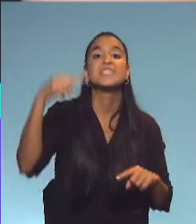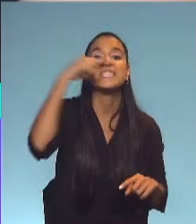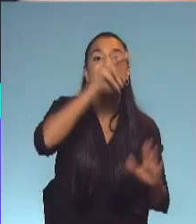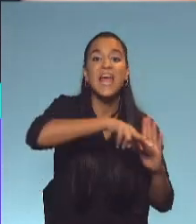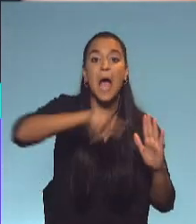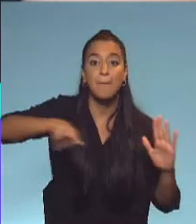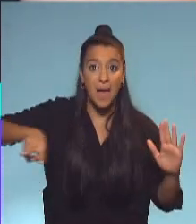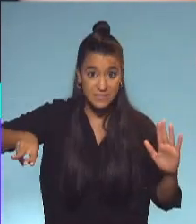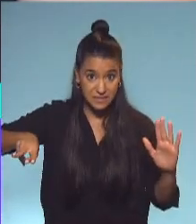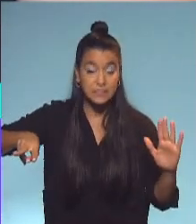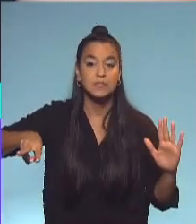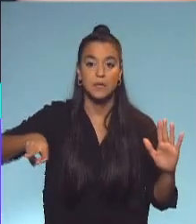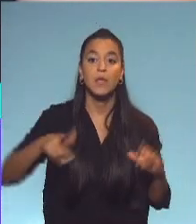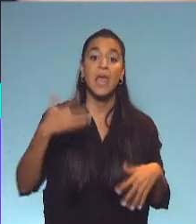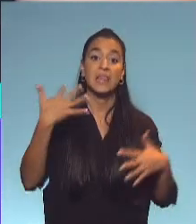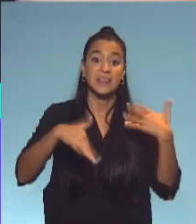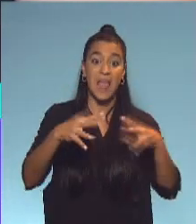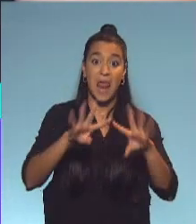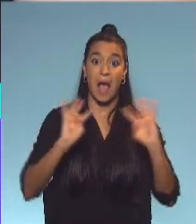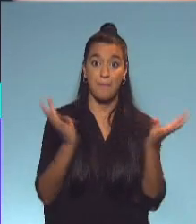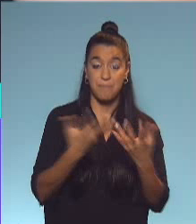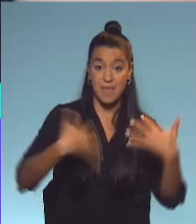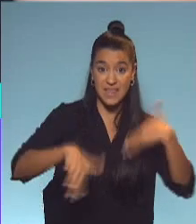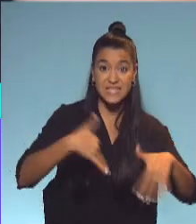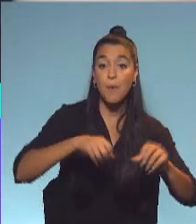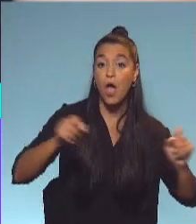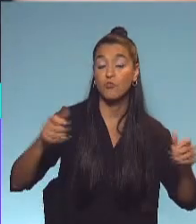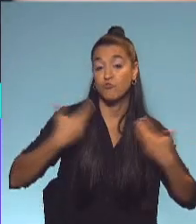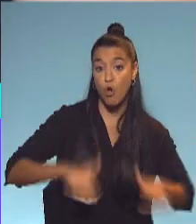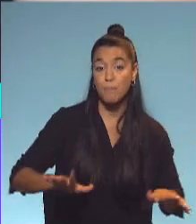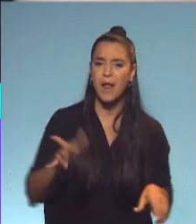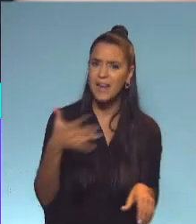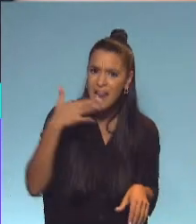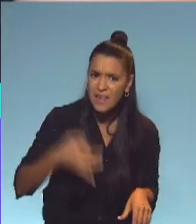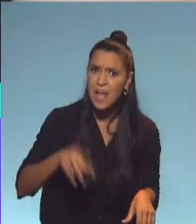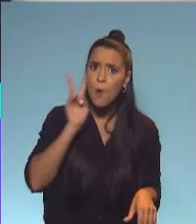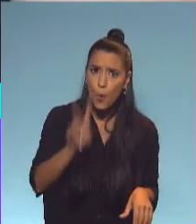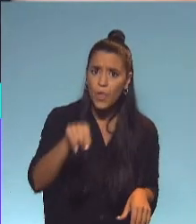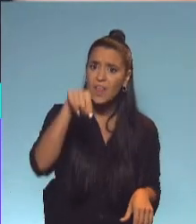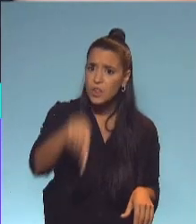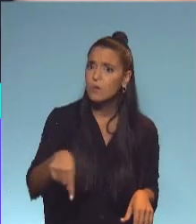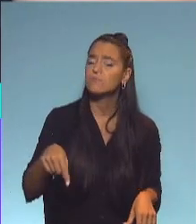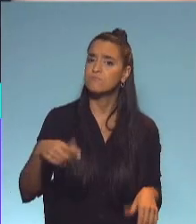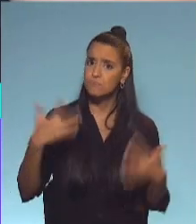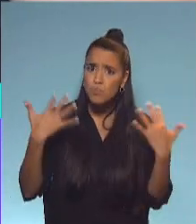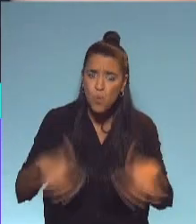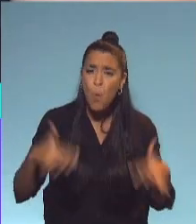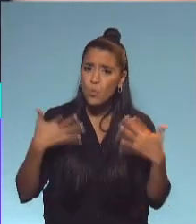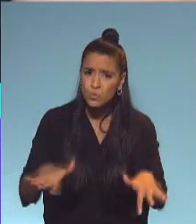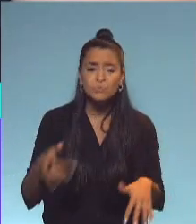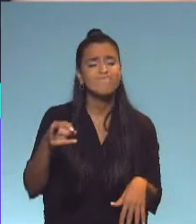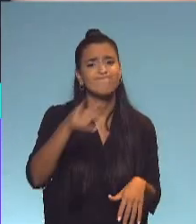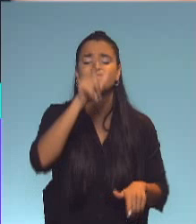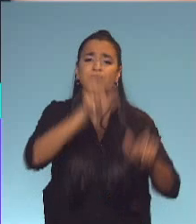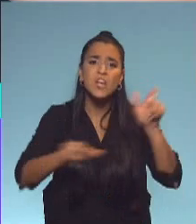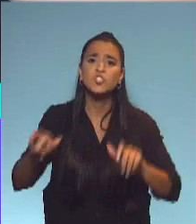menos en una terapia intensiva normal. En realidad estamos viendo que ese número ya queda un poco grande y que para los